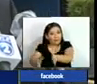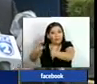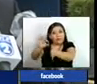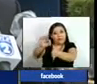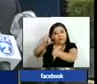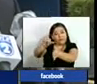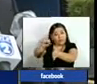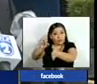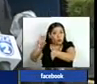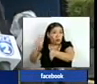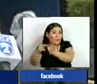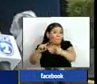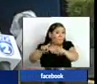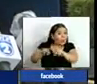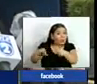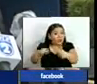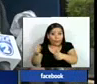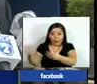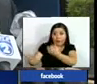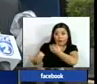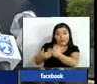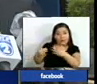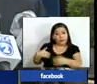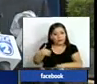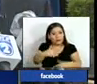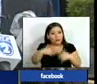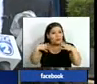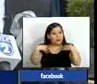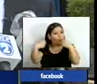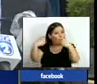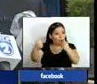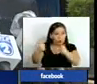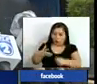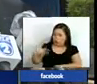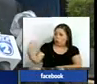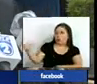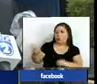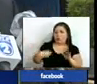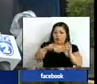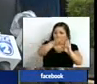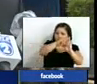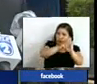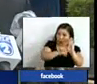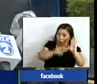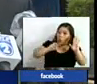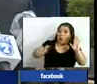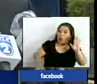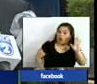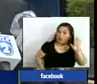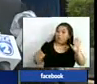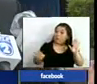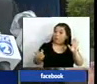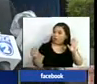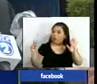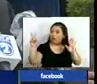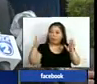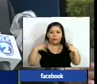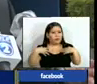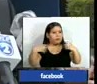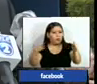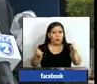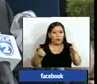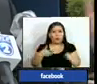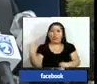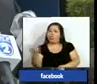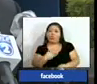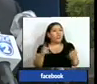Obviamente cualquier cambio va a depender del Ministerio de Salud, porque todas las medidas que estamos tomando como gobierno son estrictamente sanitarias. No es que